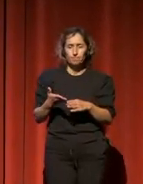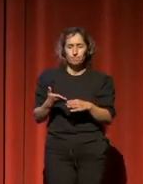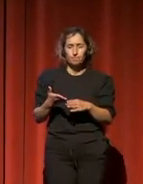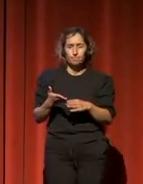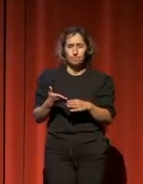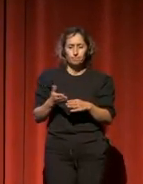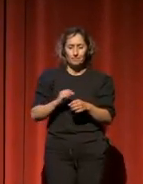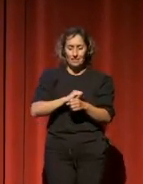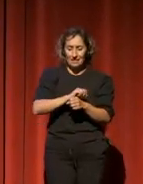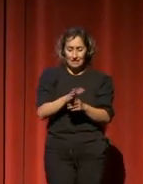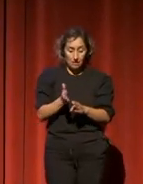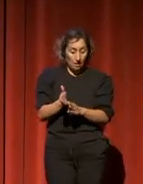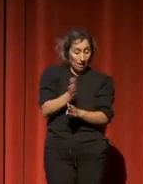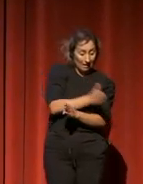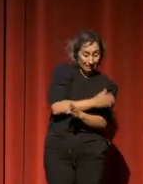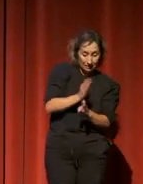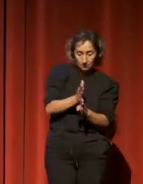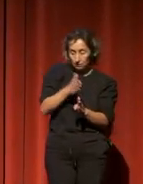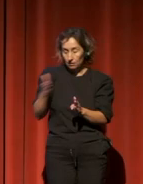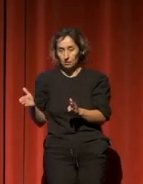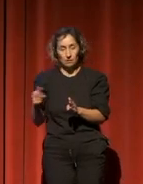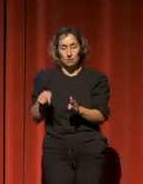la de la pandemia